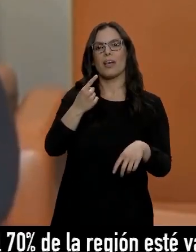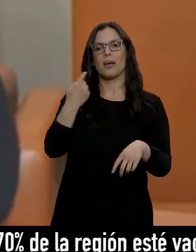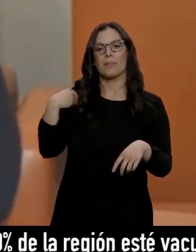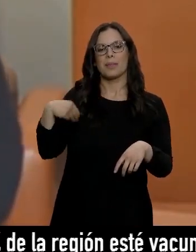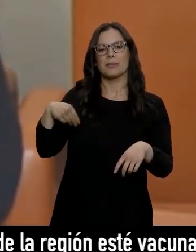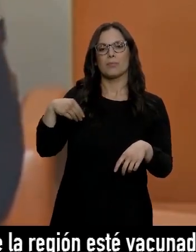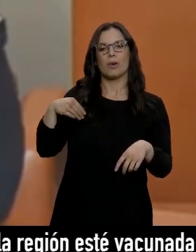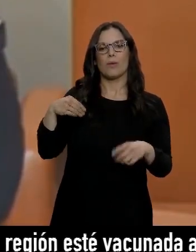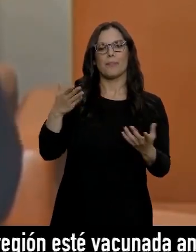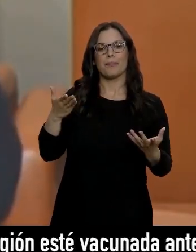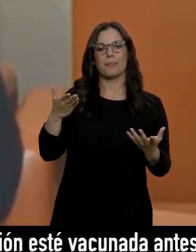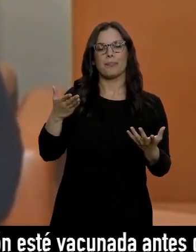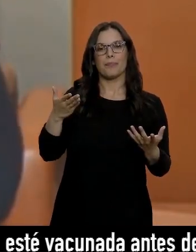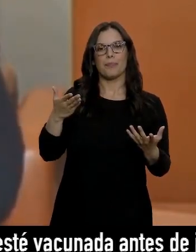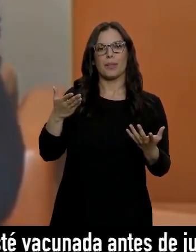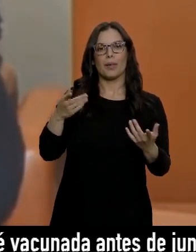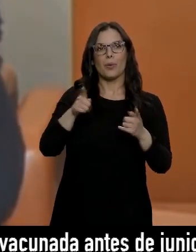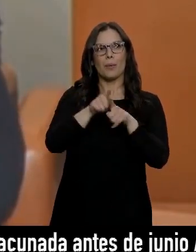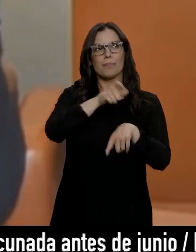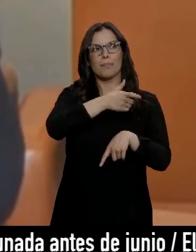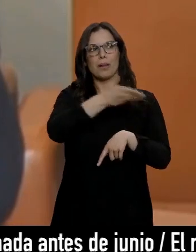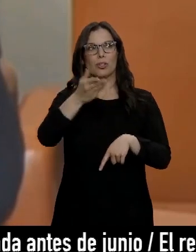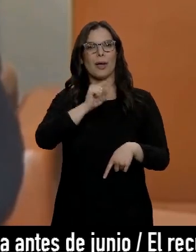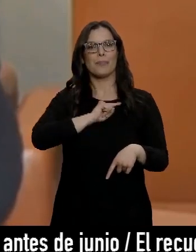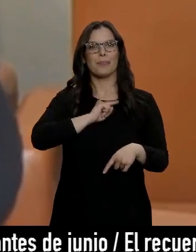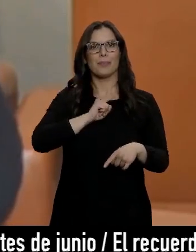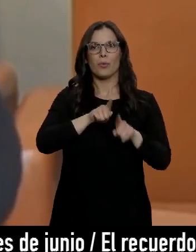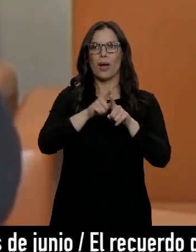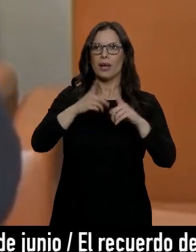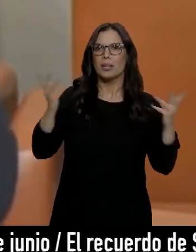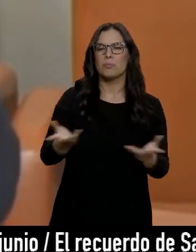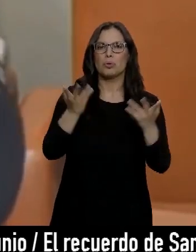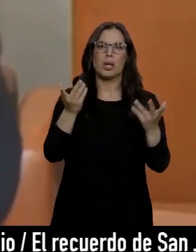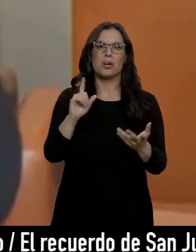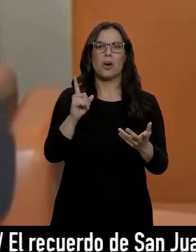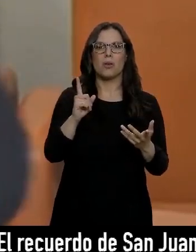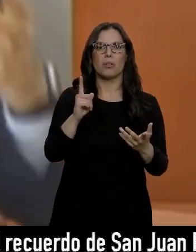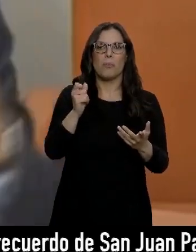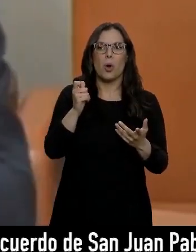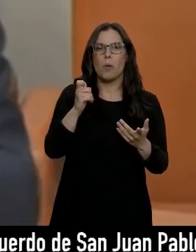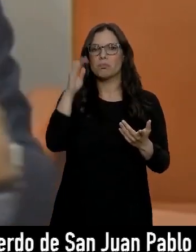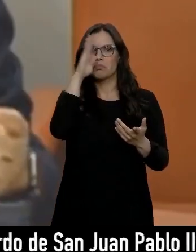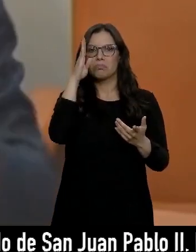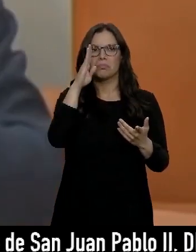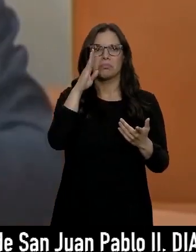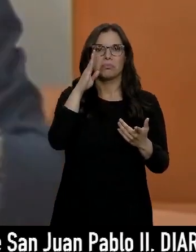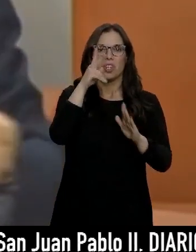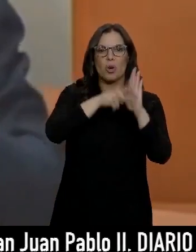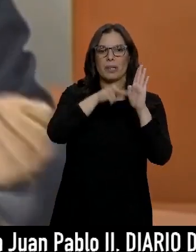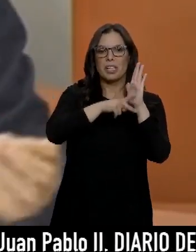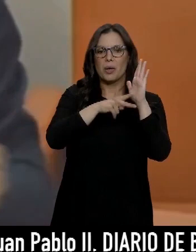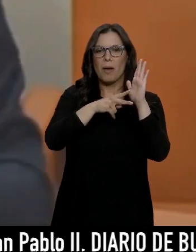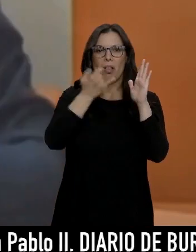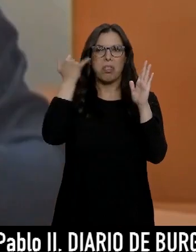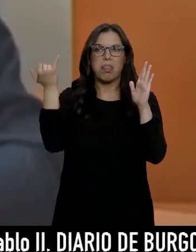de mi intervención. Es que no se ha percibido como esto algo que había que impulsar. Y ha quedado un poco escondido dentro de la normativa y